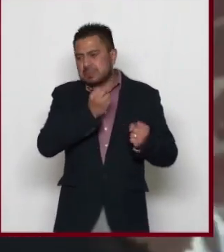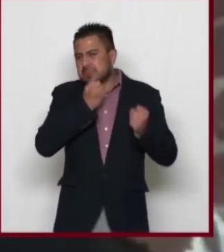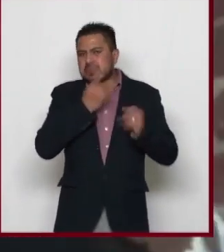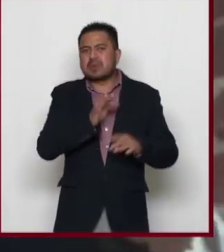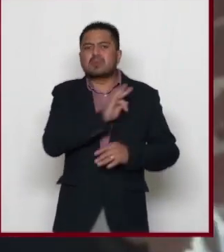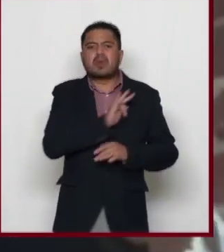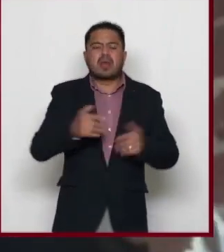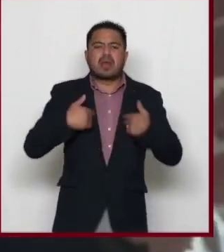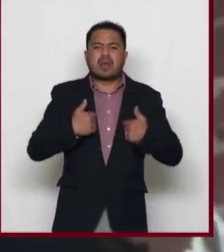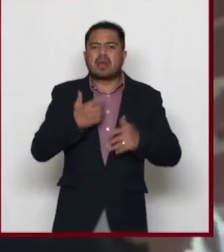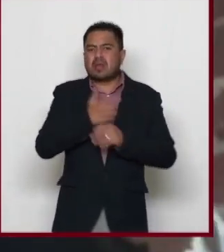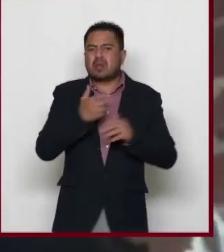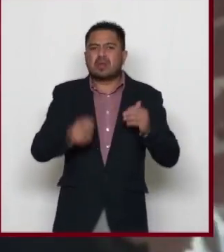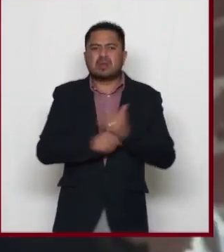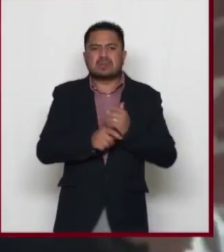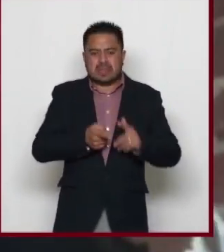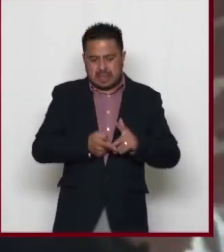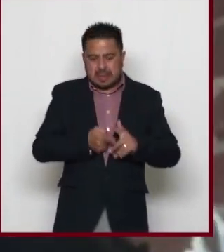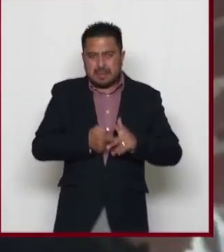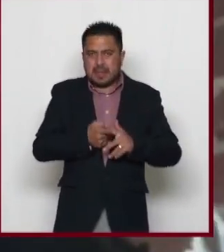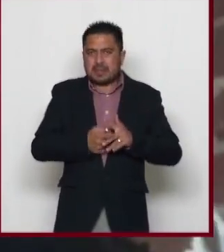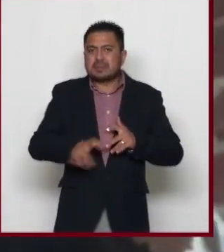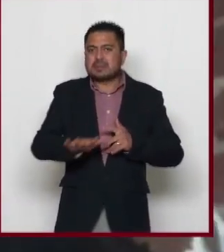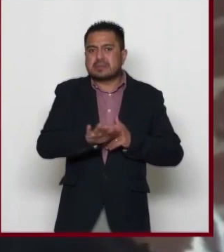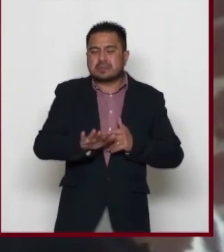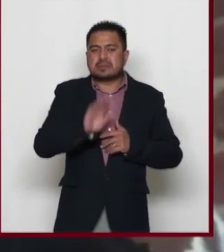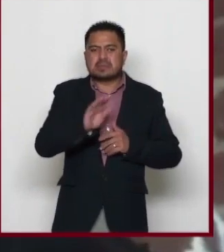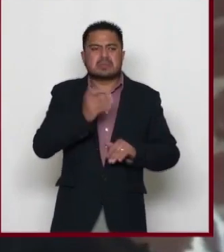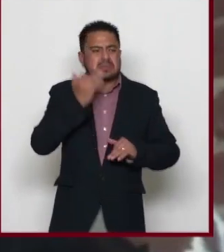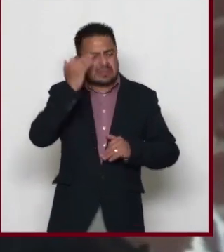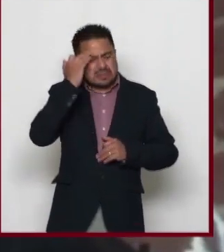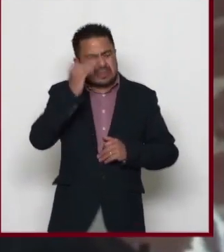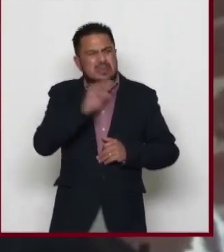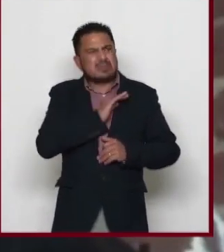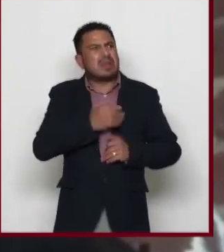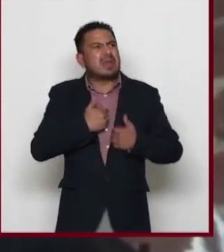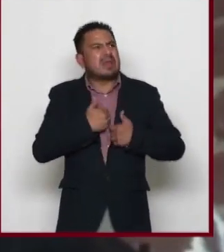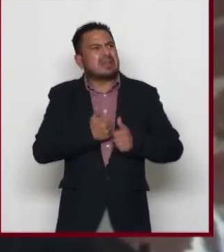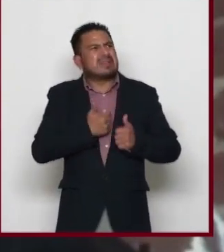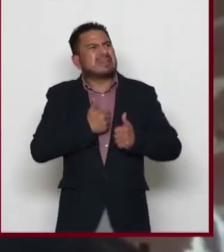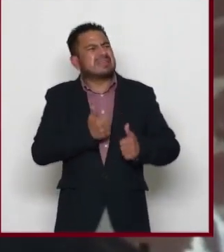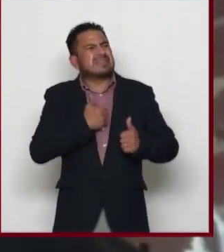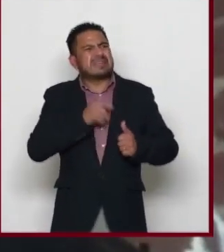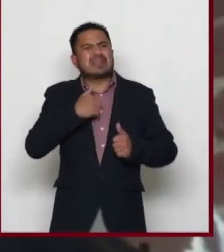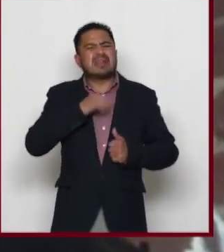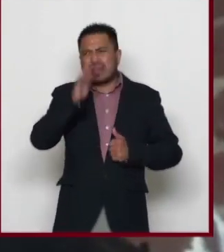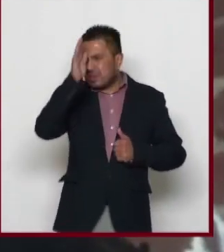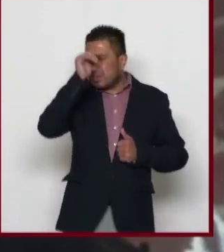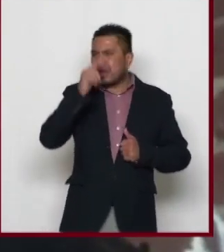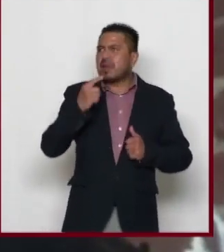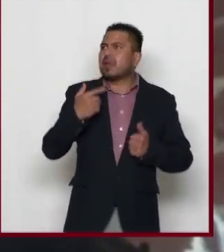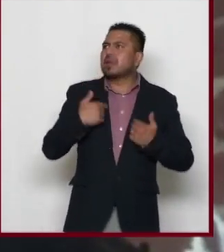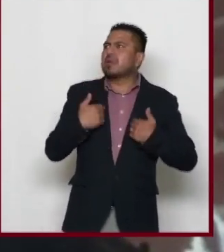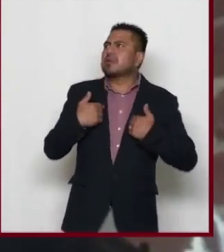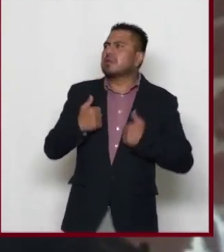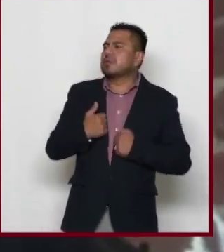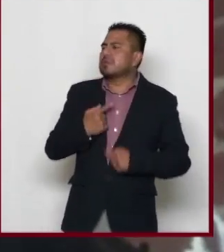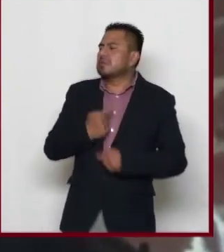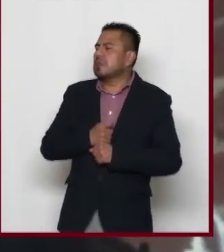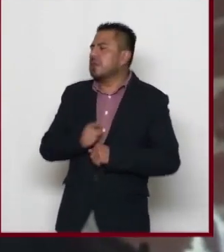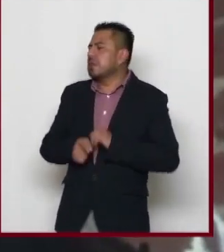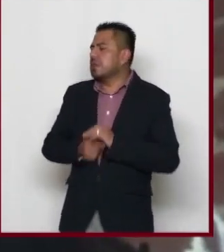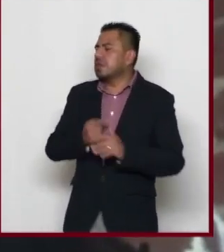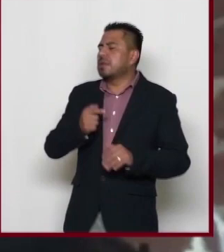Pero es utilísimo y es fantástico poder entender cosas de matemáticas uno tarda mucho en entenderlas.